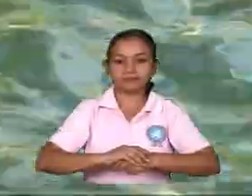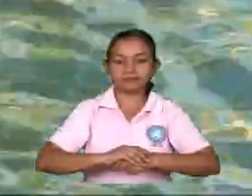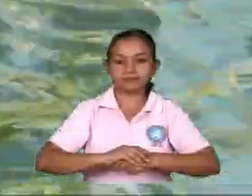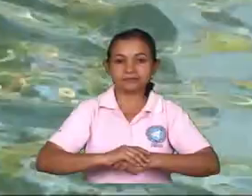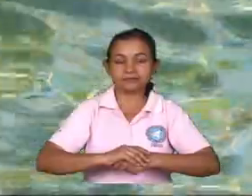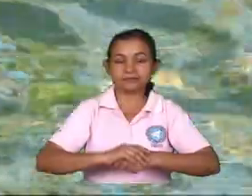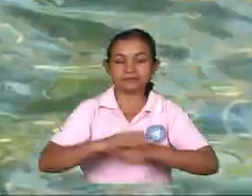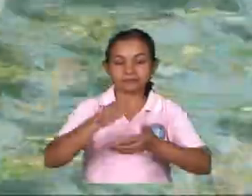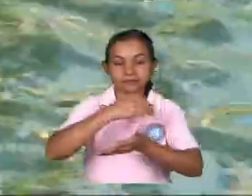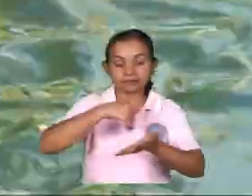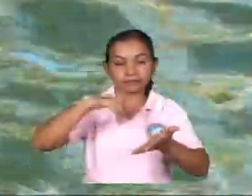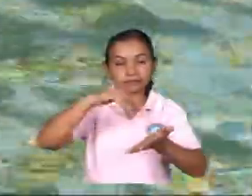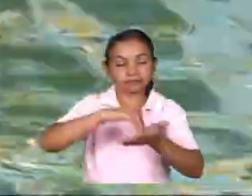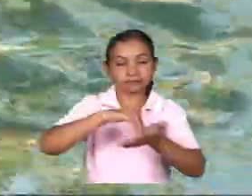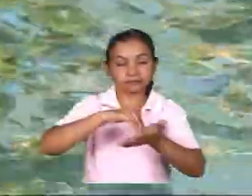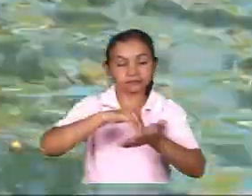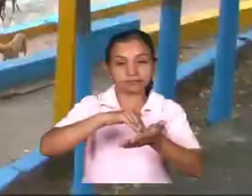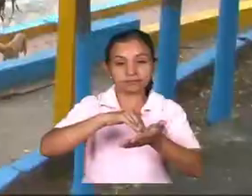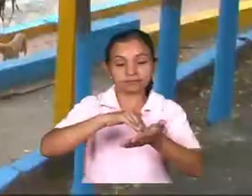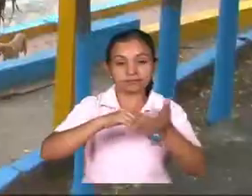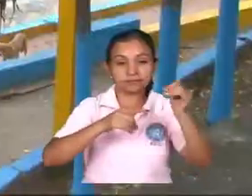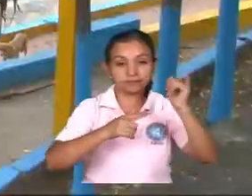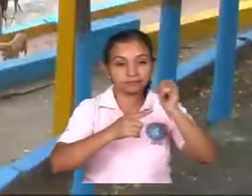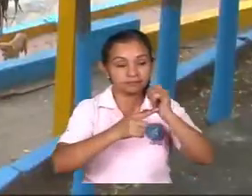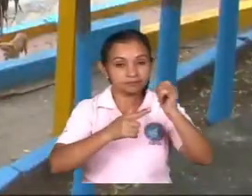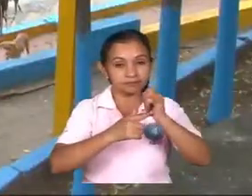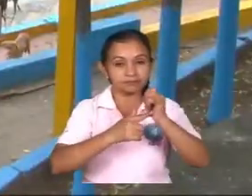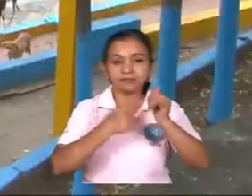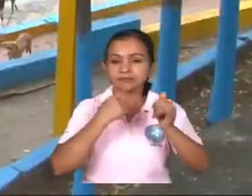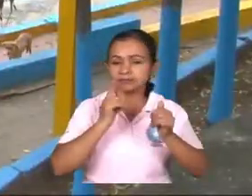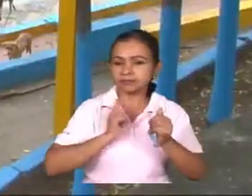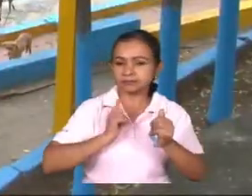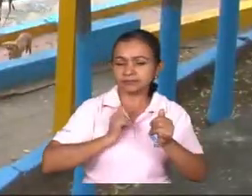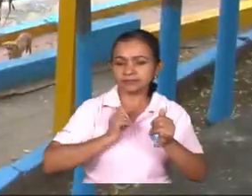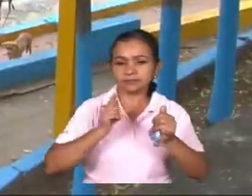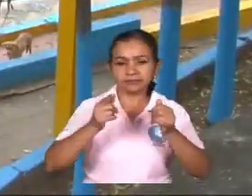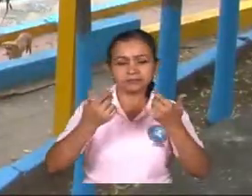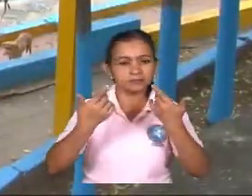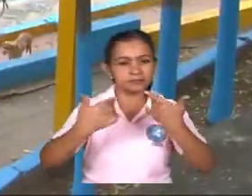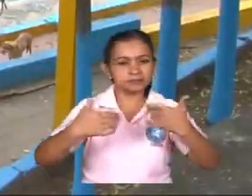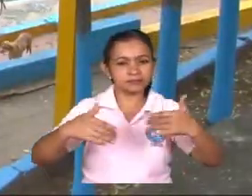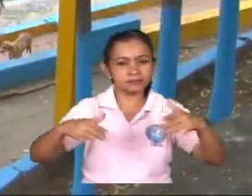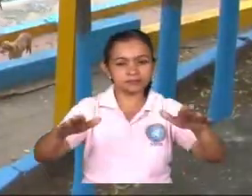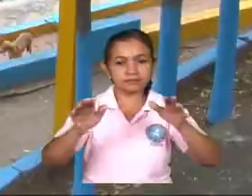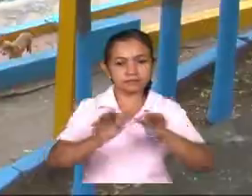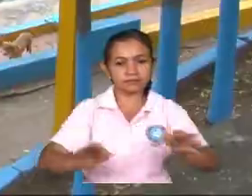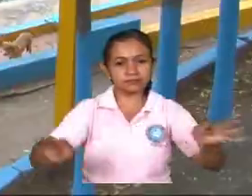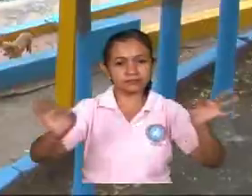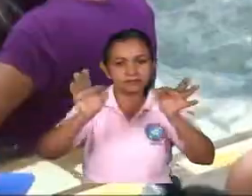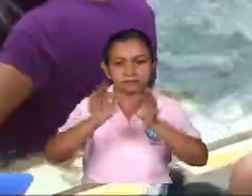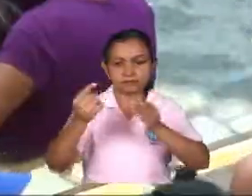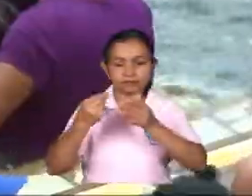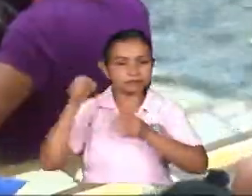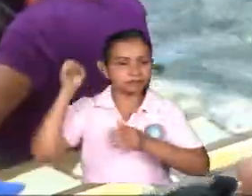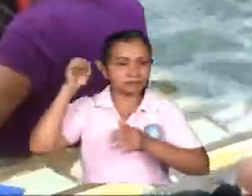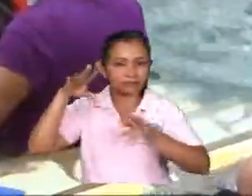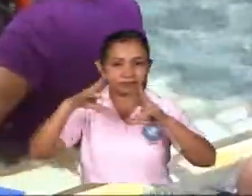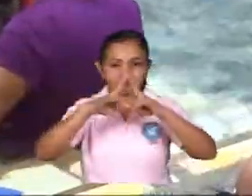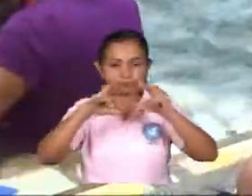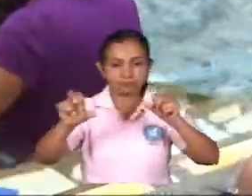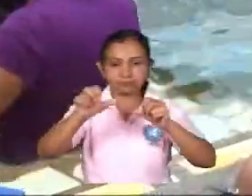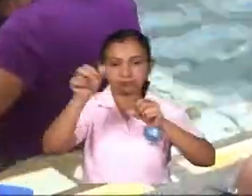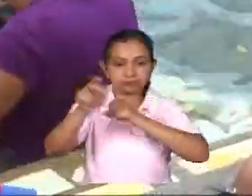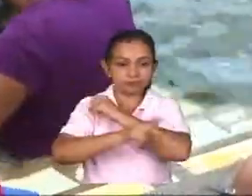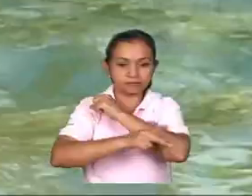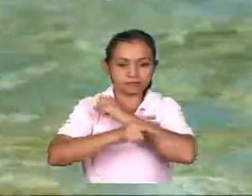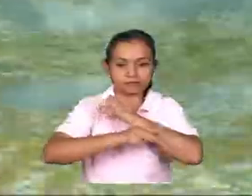El Centro Recreativo de Baños Termales de Tipitapa cuenta con un sauna natural que es el principal atractivo de turistas nacionales y